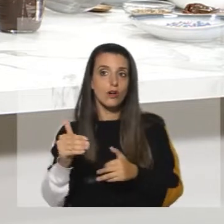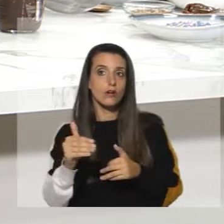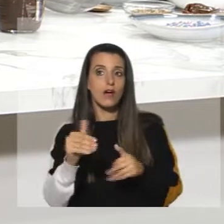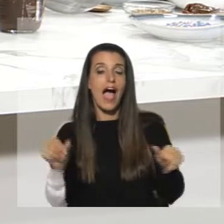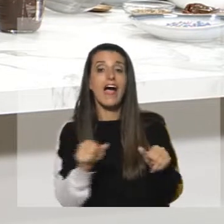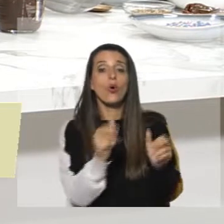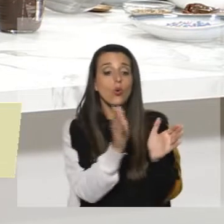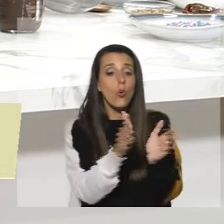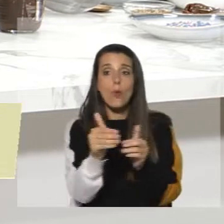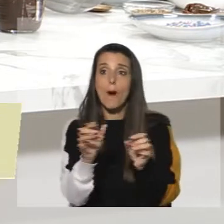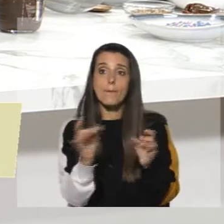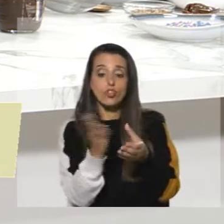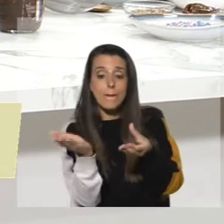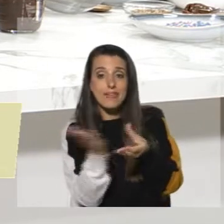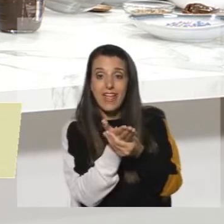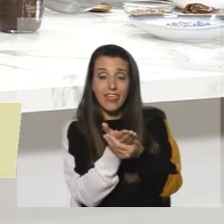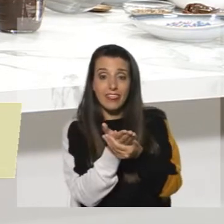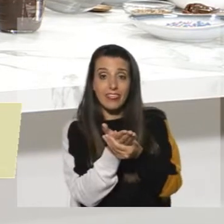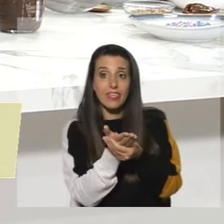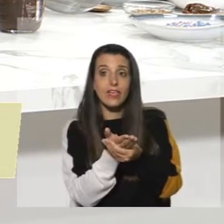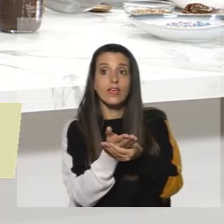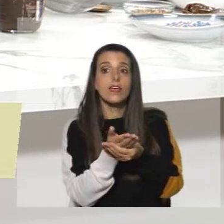los cubos, corto a la mitad como si fueran alfajorcitos y con una manga